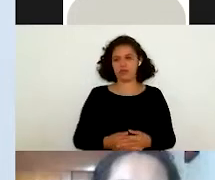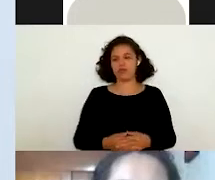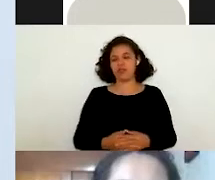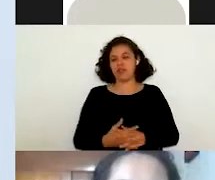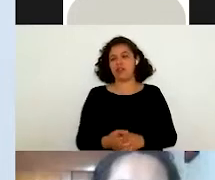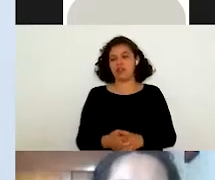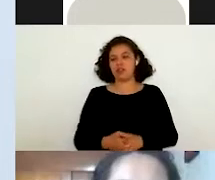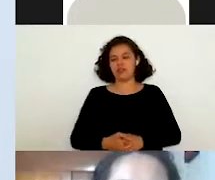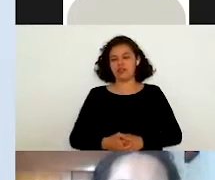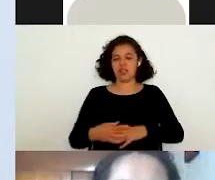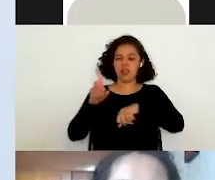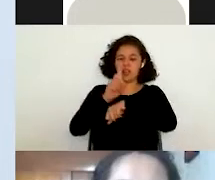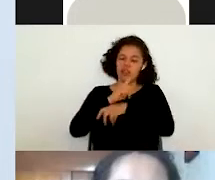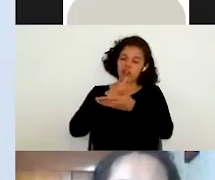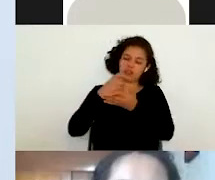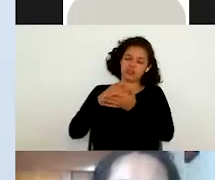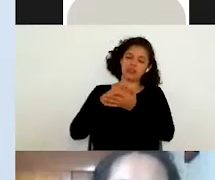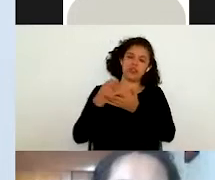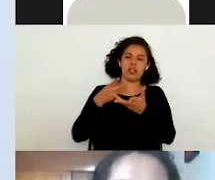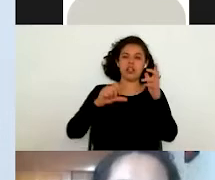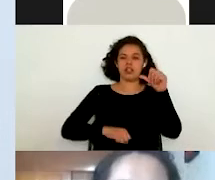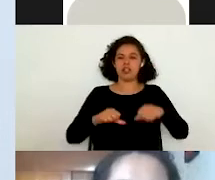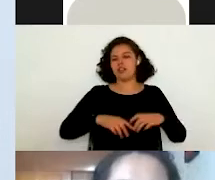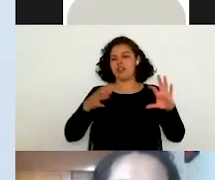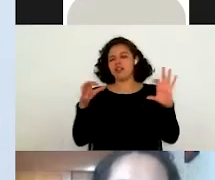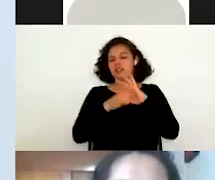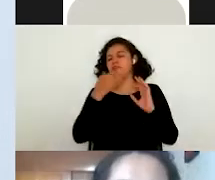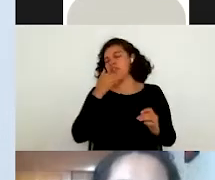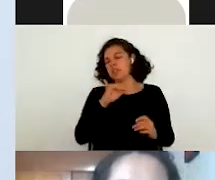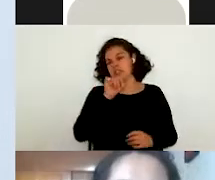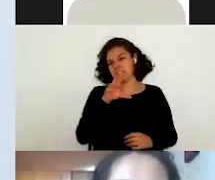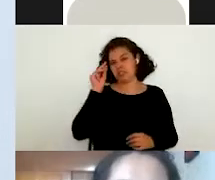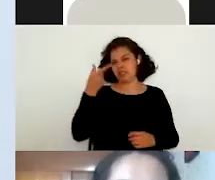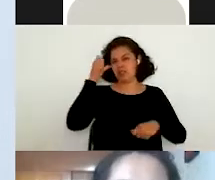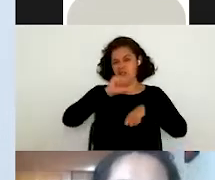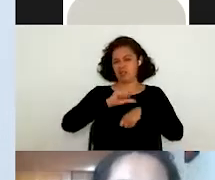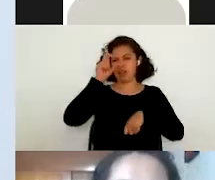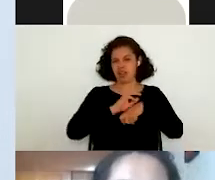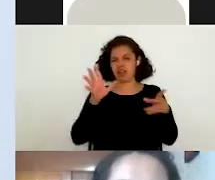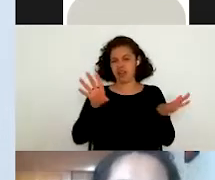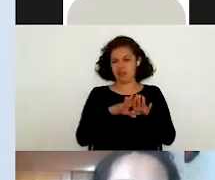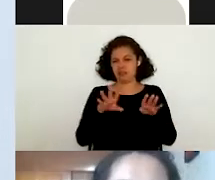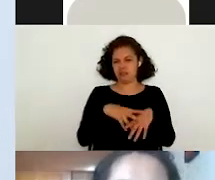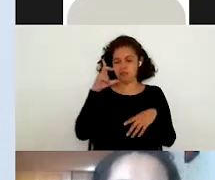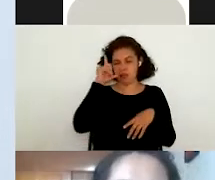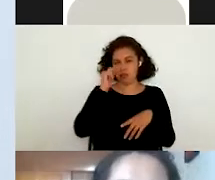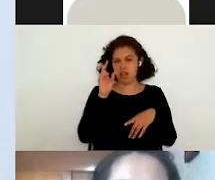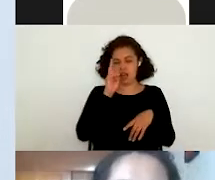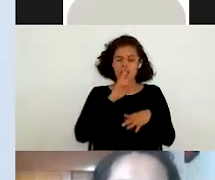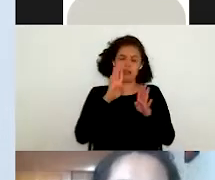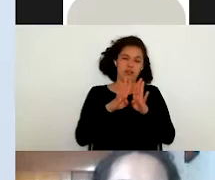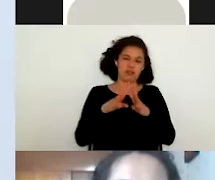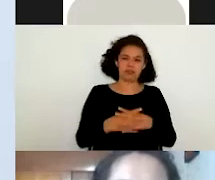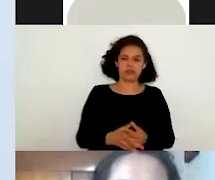de campo cómo se están llevando las actividades, cómo se llevaron el día de hoy, cómo se esperan el día de mañana, e